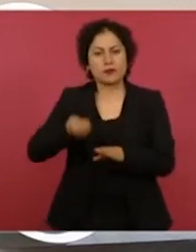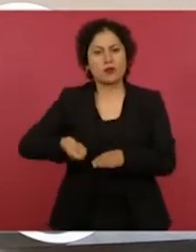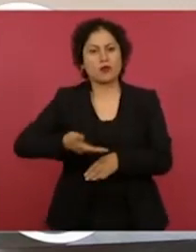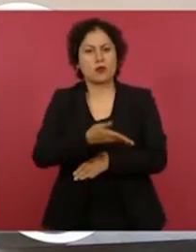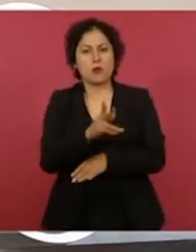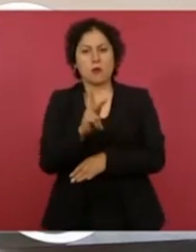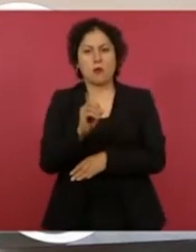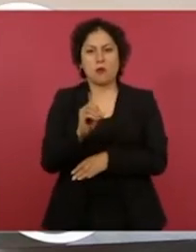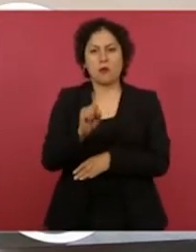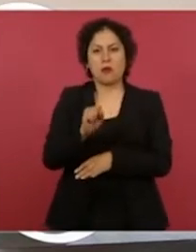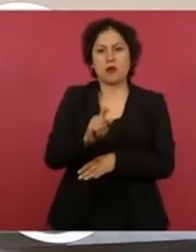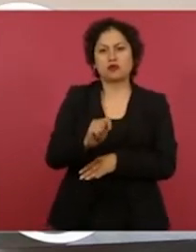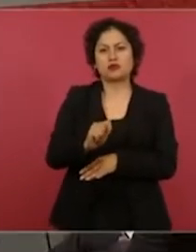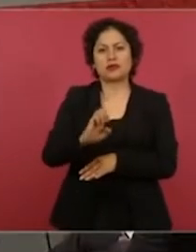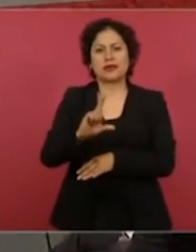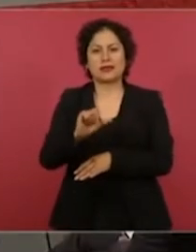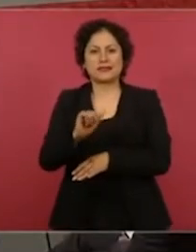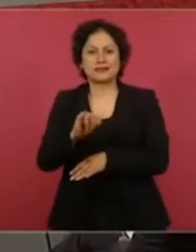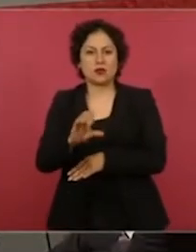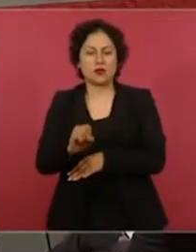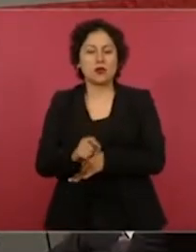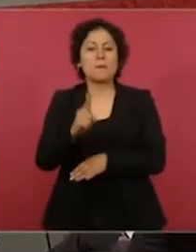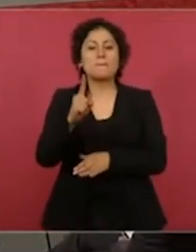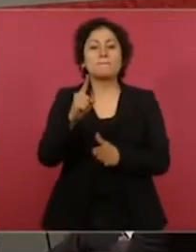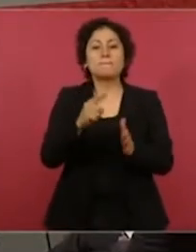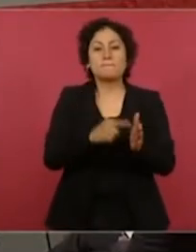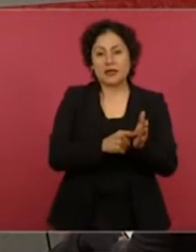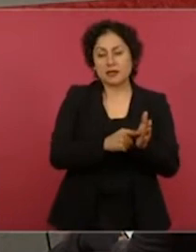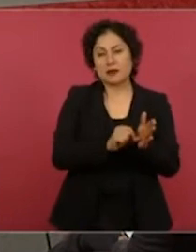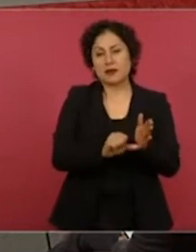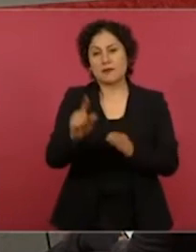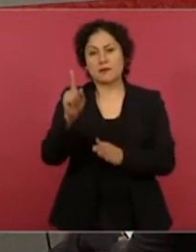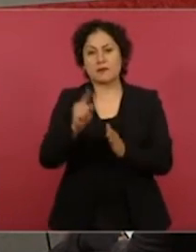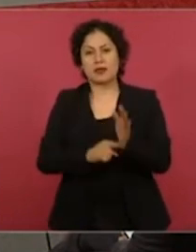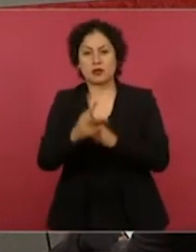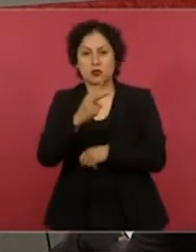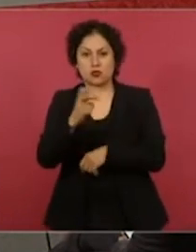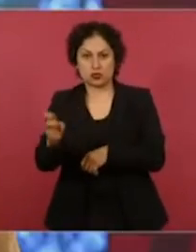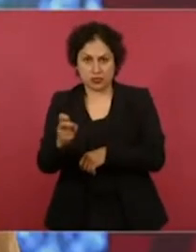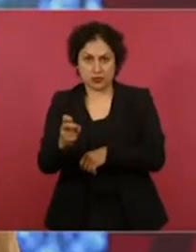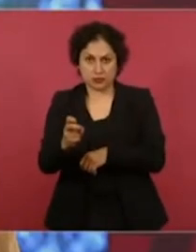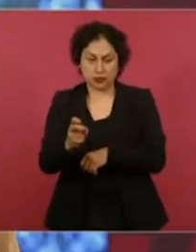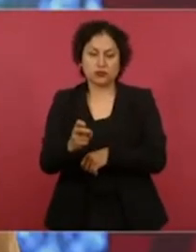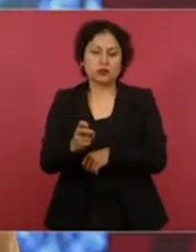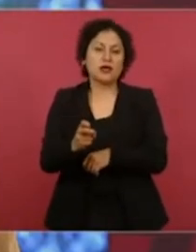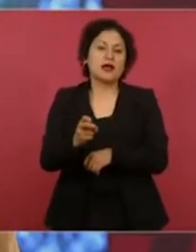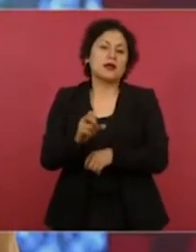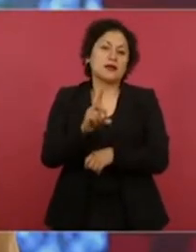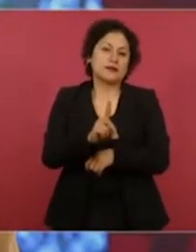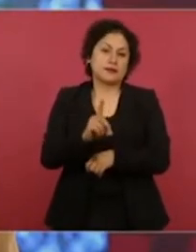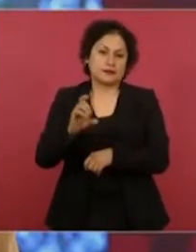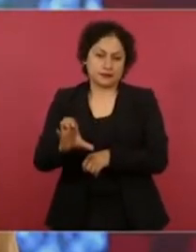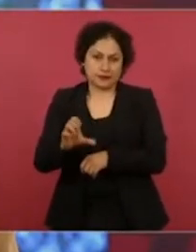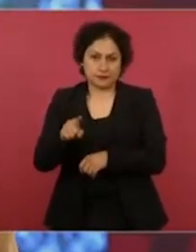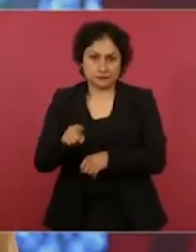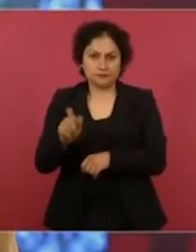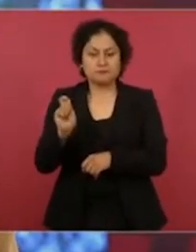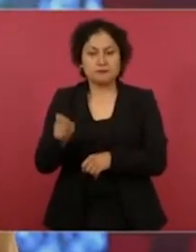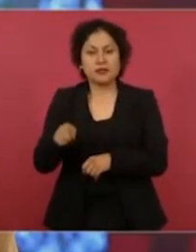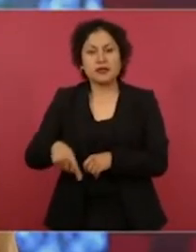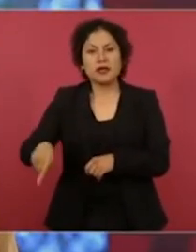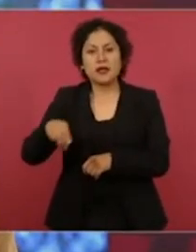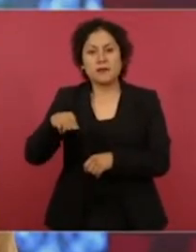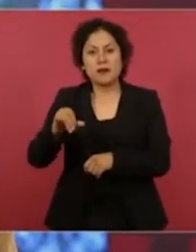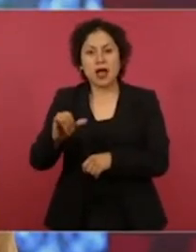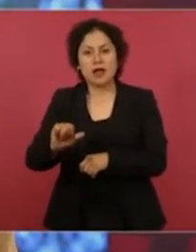posclásico temprano, del año 1000 al 1200 después de Cristo, cuando el área maya tuvo intensos vínculos